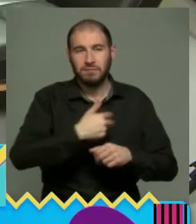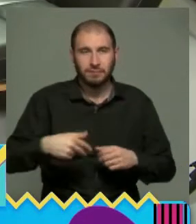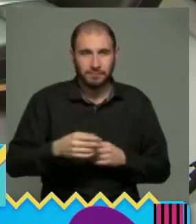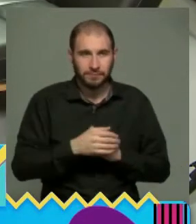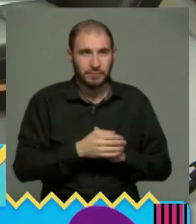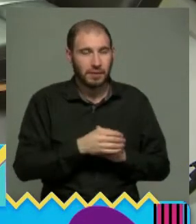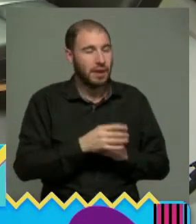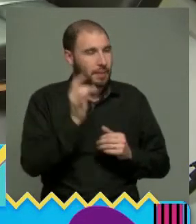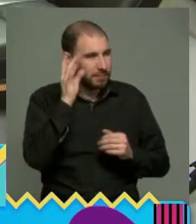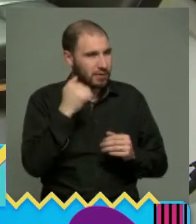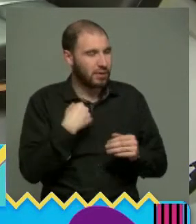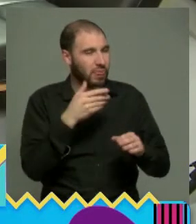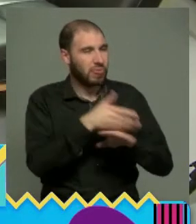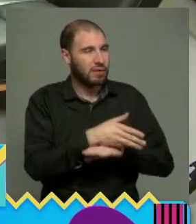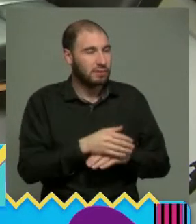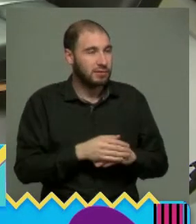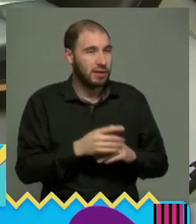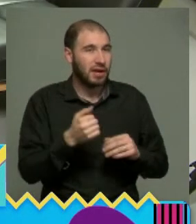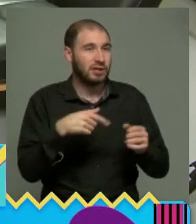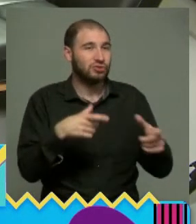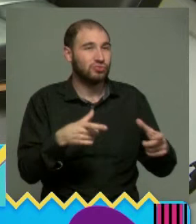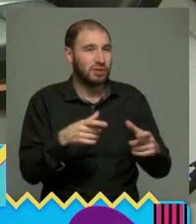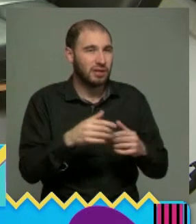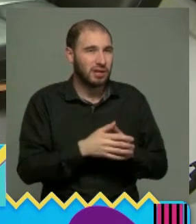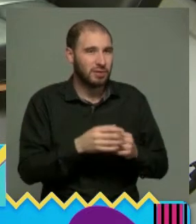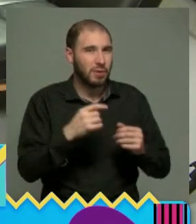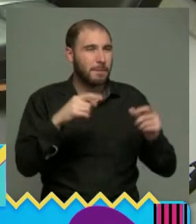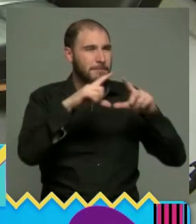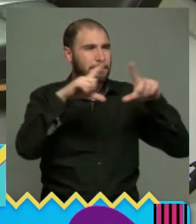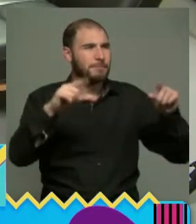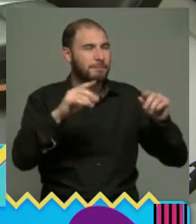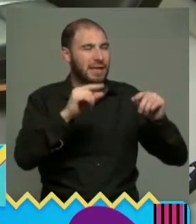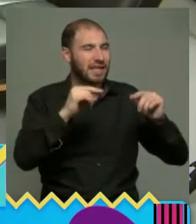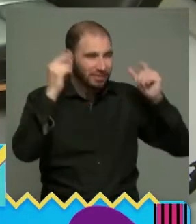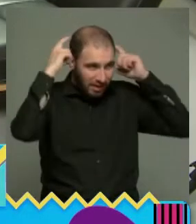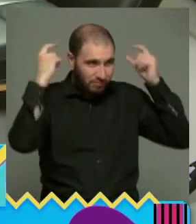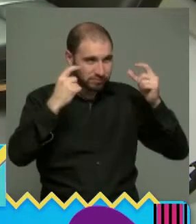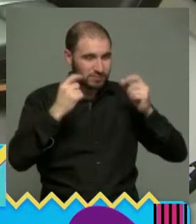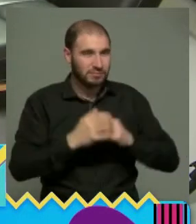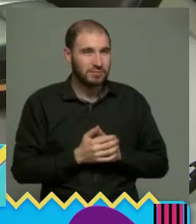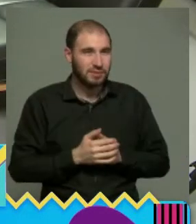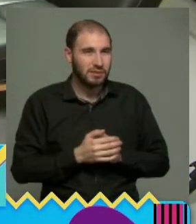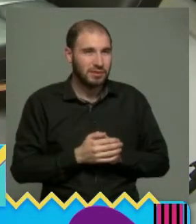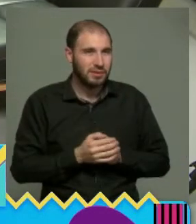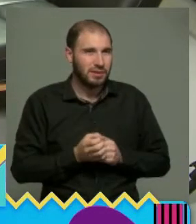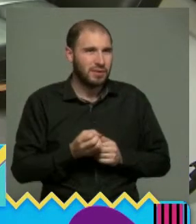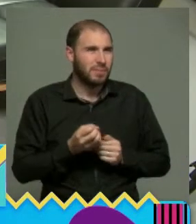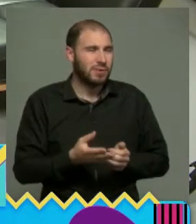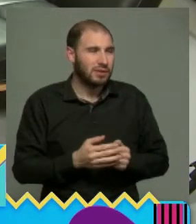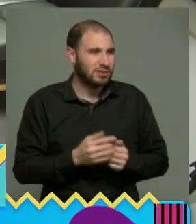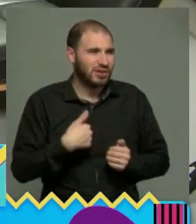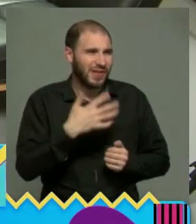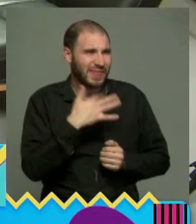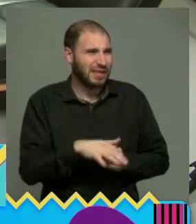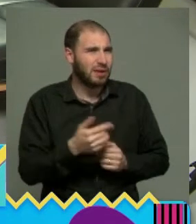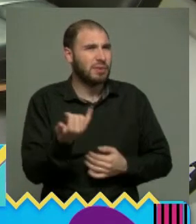en suerte, ciudad. perdón, voy a meter el bocado, por suerte no tenemos que andar con eso de las patentes en los cascos, que la verdad, Bueno, no sé, yo no entiendo,